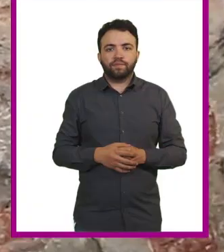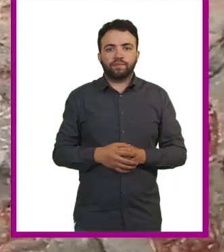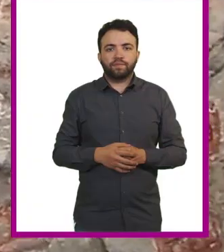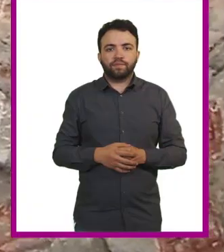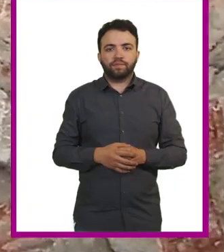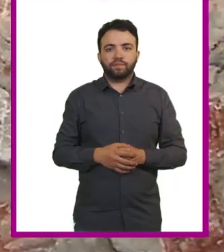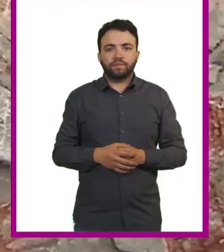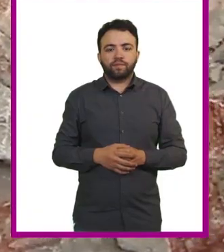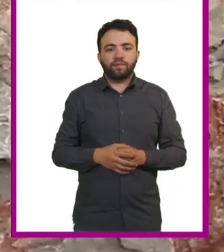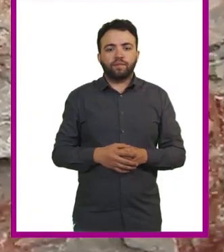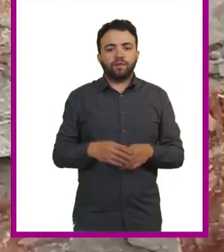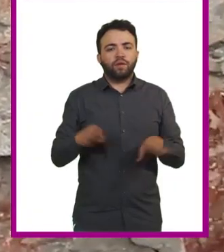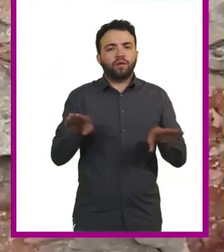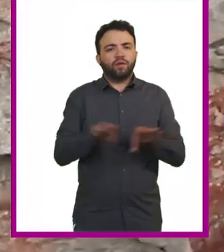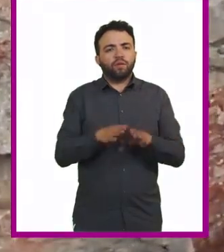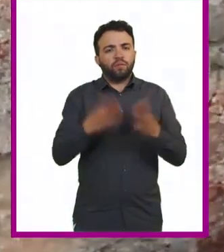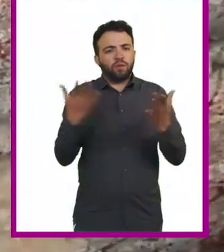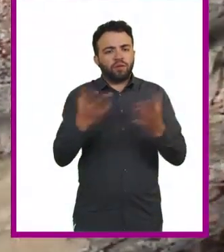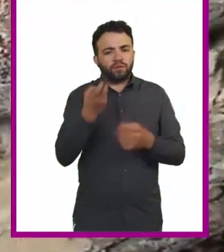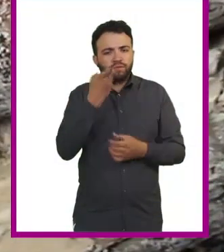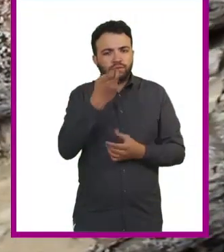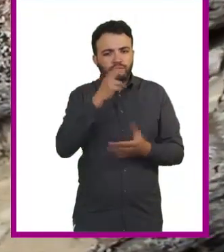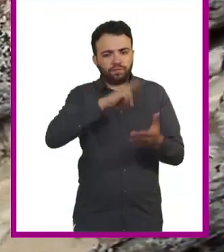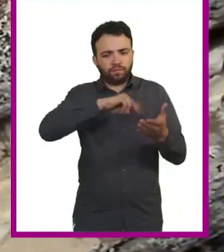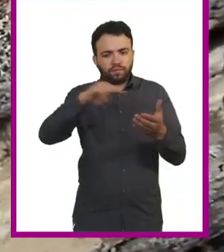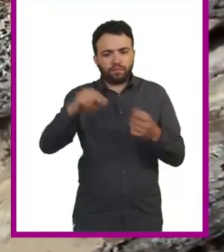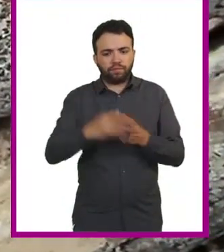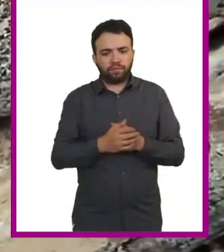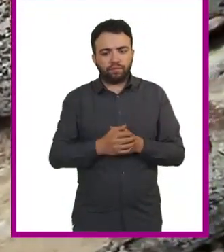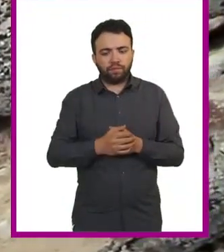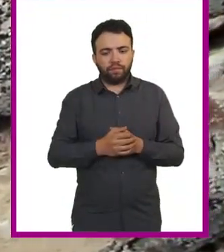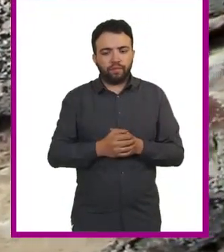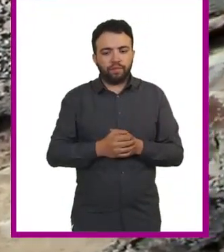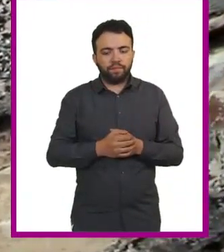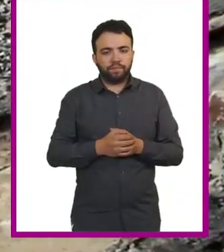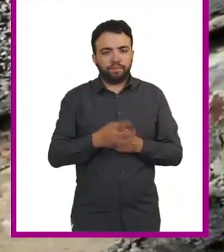¿Cómo se realizaban estas pinturas? Se